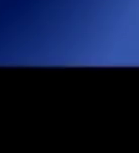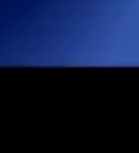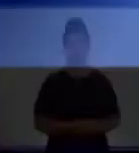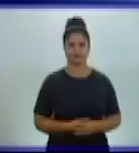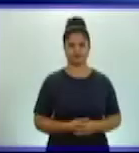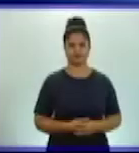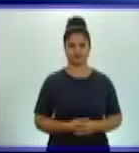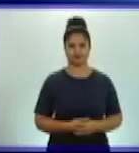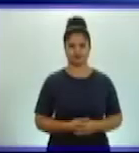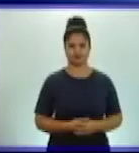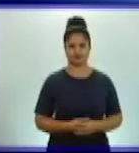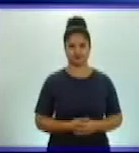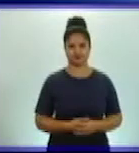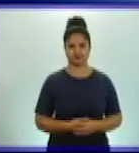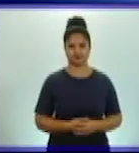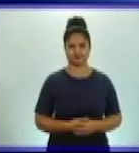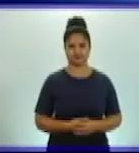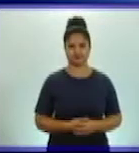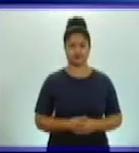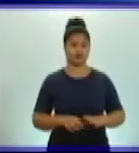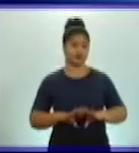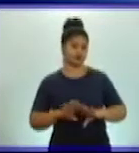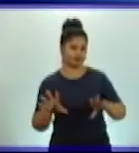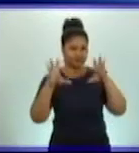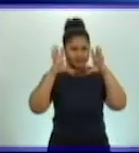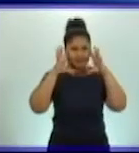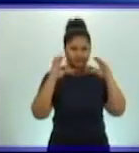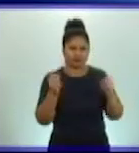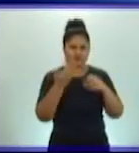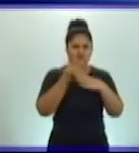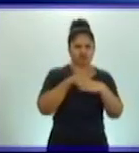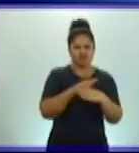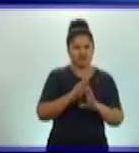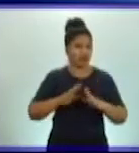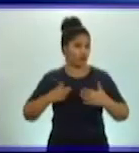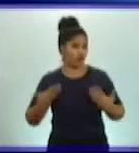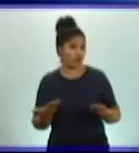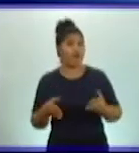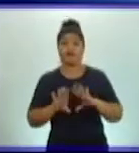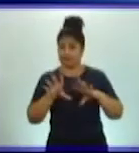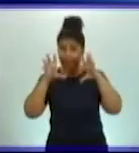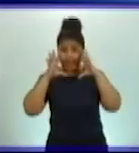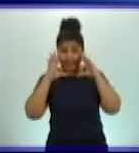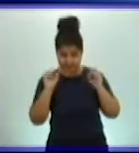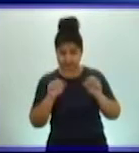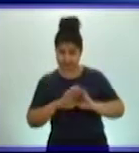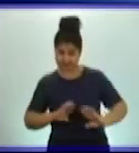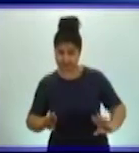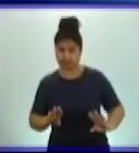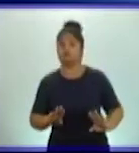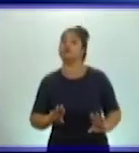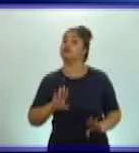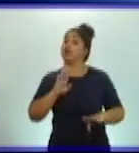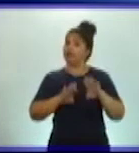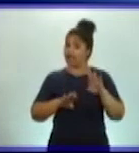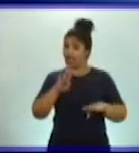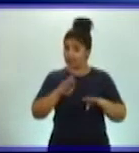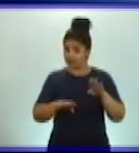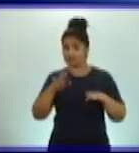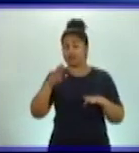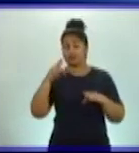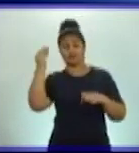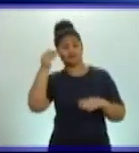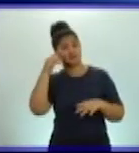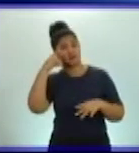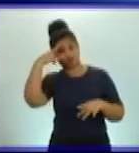Y si ya llegamos a este punto de qué dice, qué quiere decir, ya lo comprendimos. Muchas veces nos pensamos que sí, que ya con decir